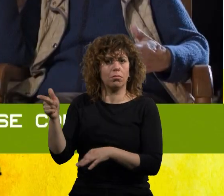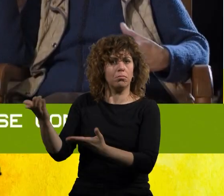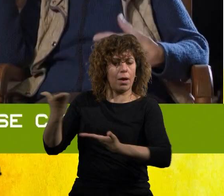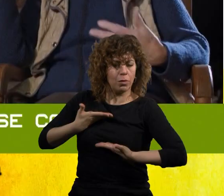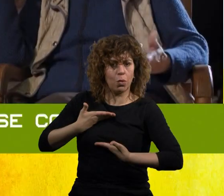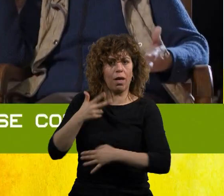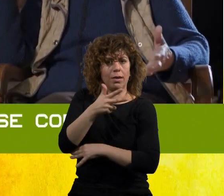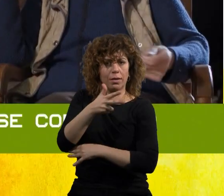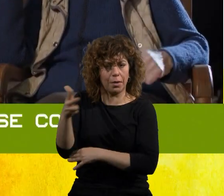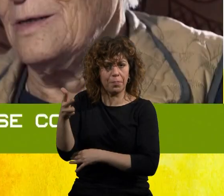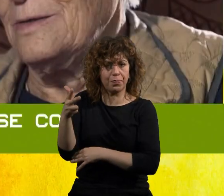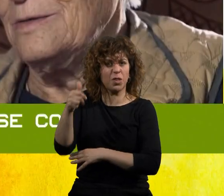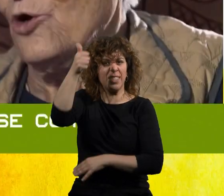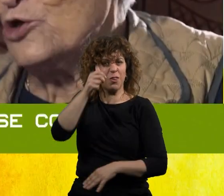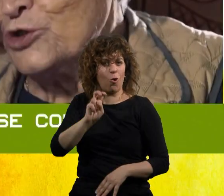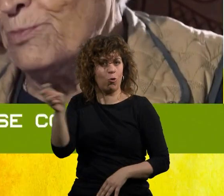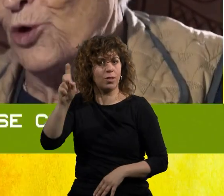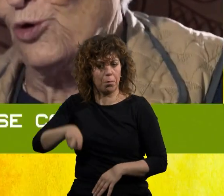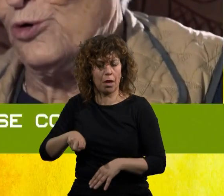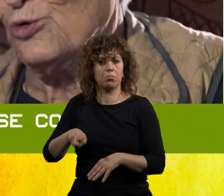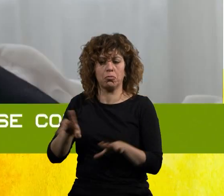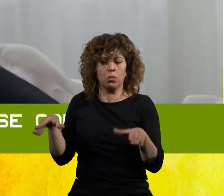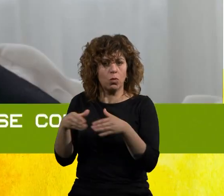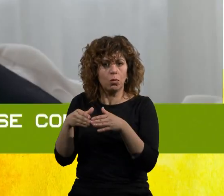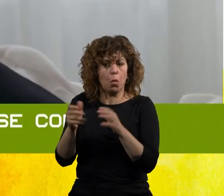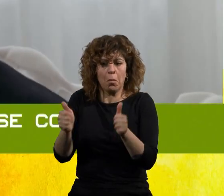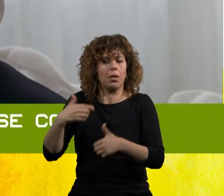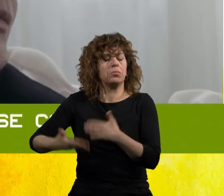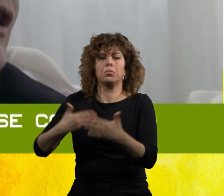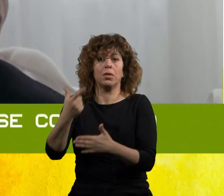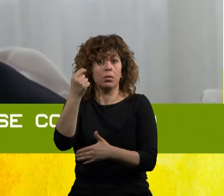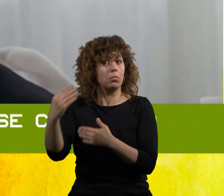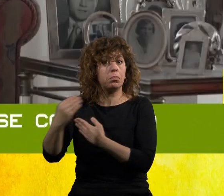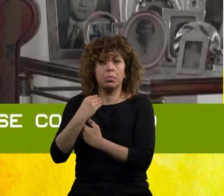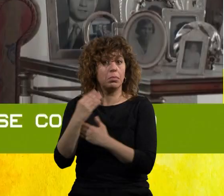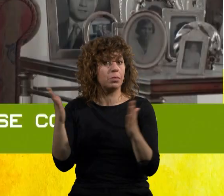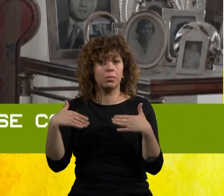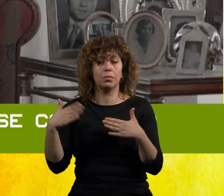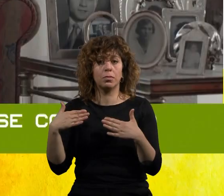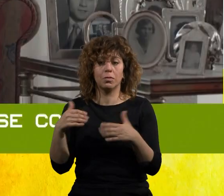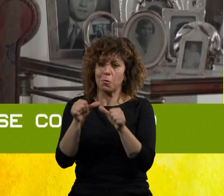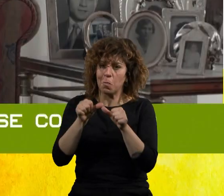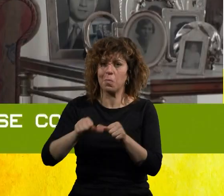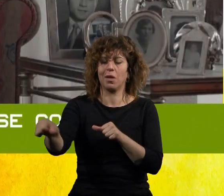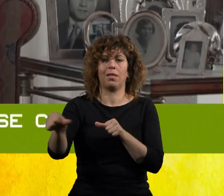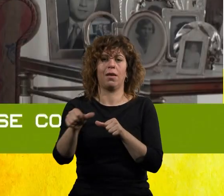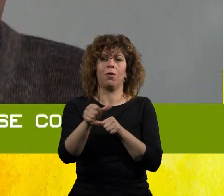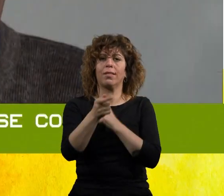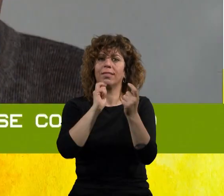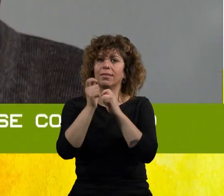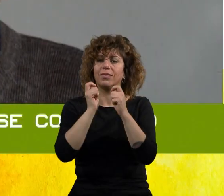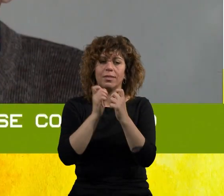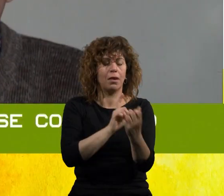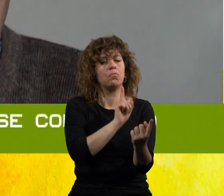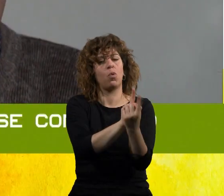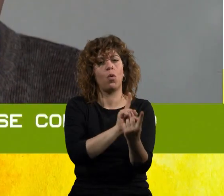cámara, Hollander, y empezamos a hacer sin tener financiación ni nada. Y de ahí, con las primeras entrevistas que fuimos haciendo, es de donde